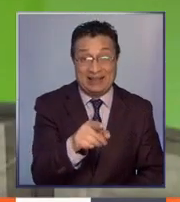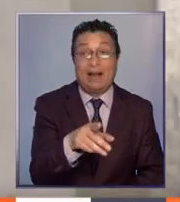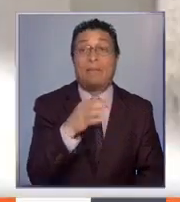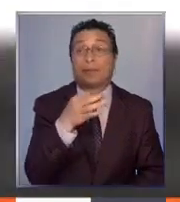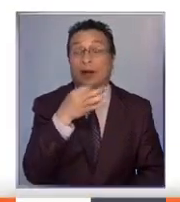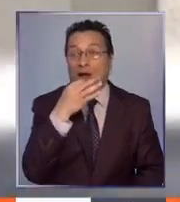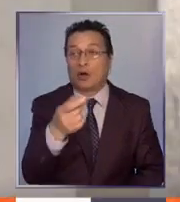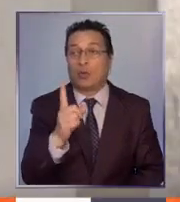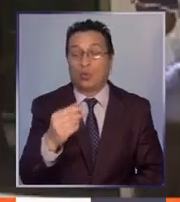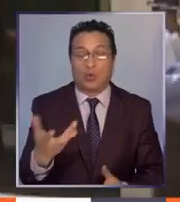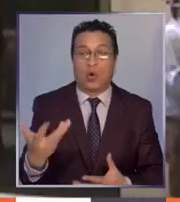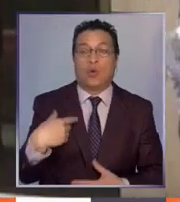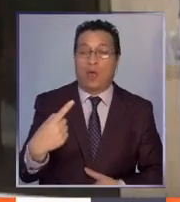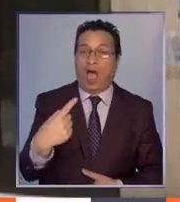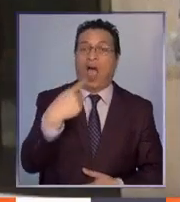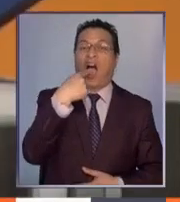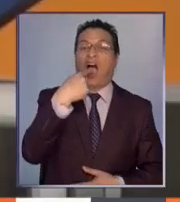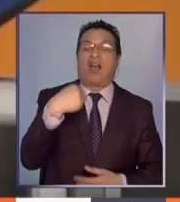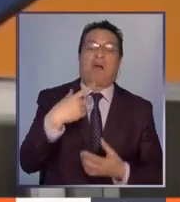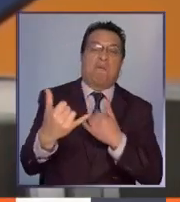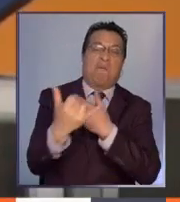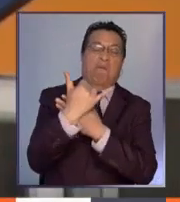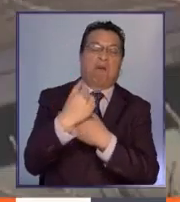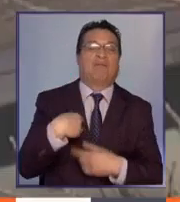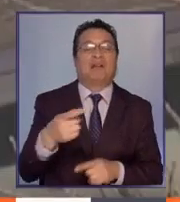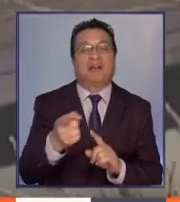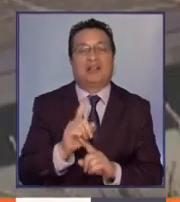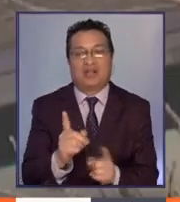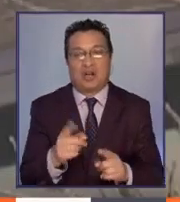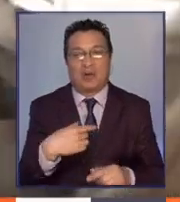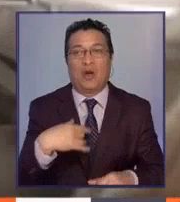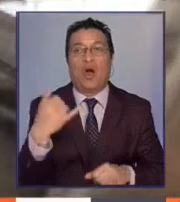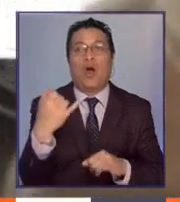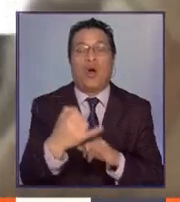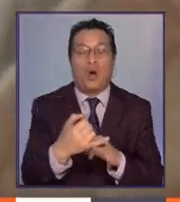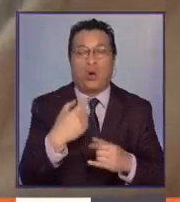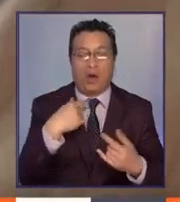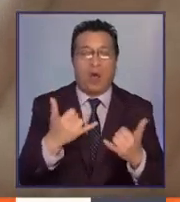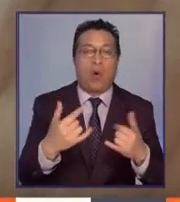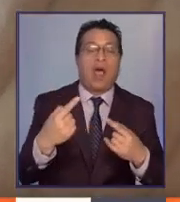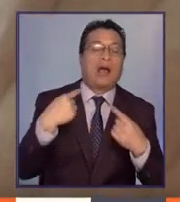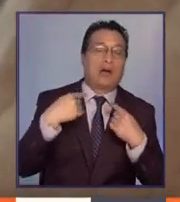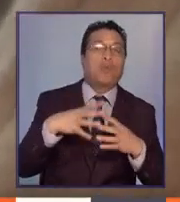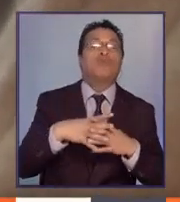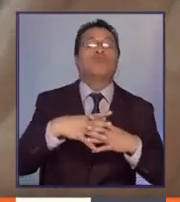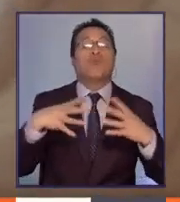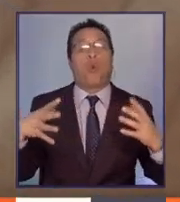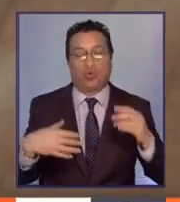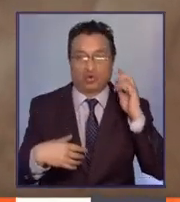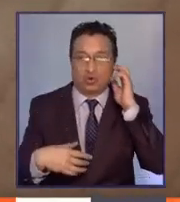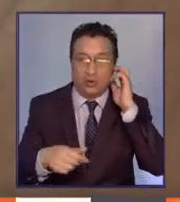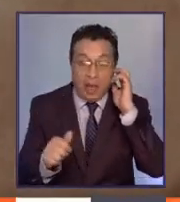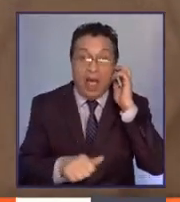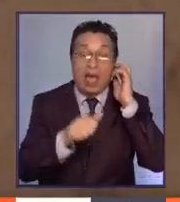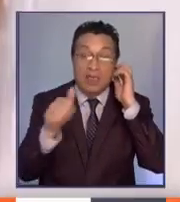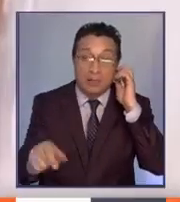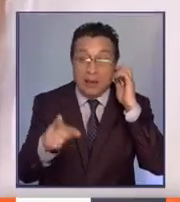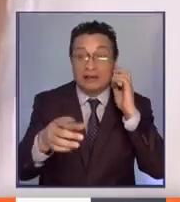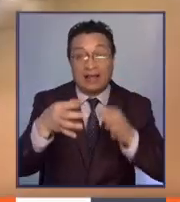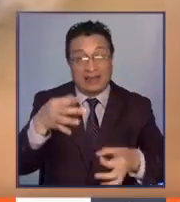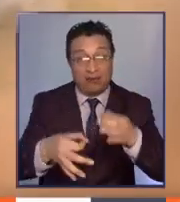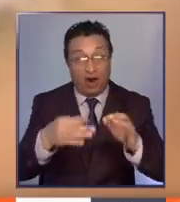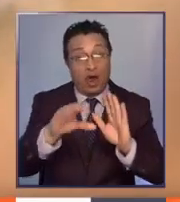le metan el dedo a la boca y además quieran jugar con las amígdalas es un poquito mucho además de agregar que si el tribunal constitucional